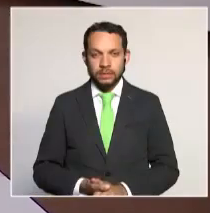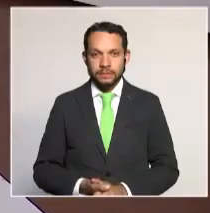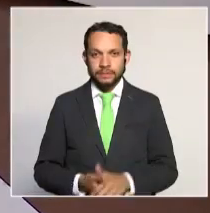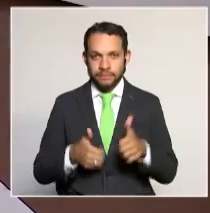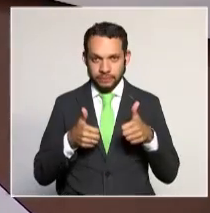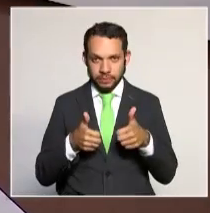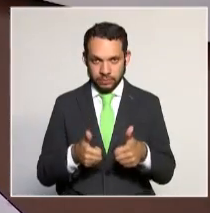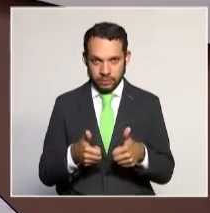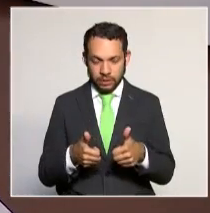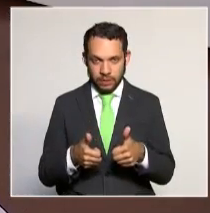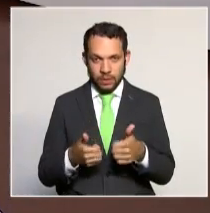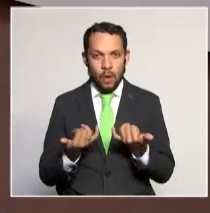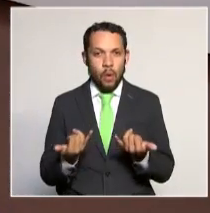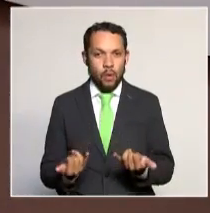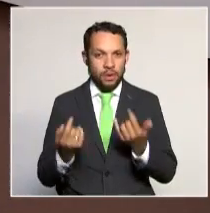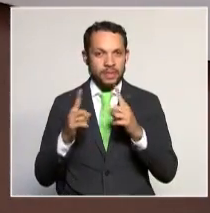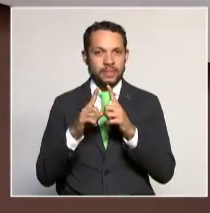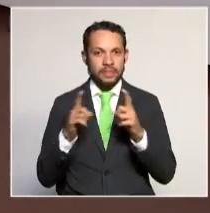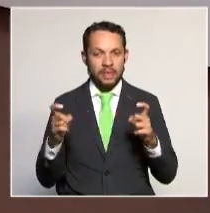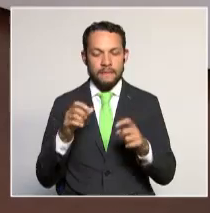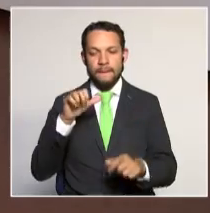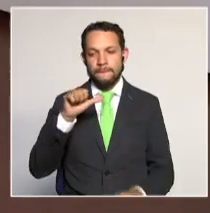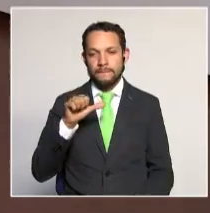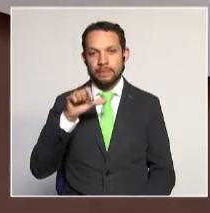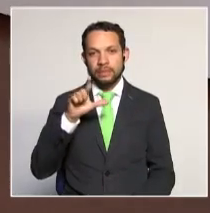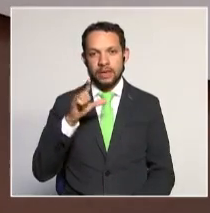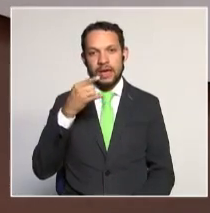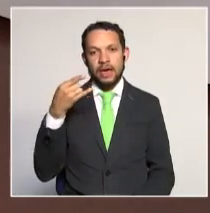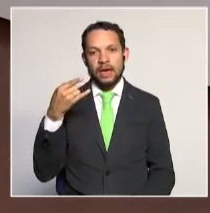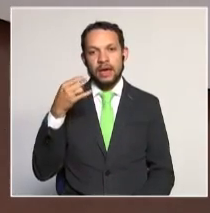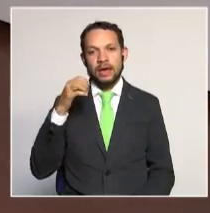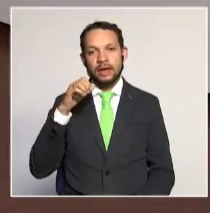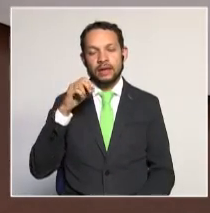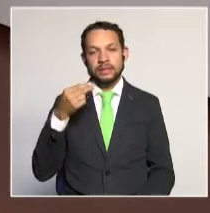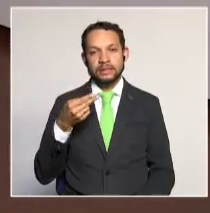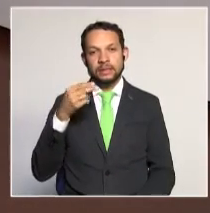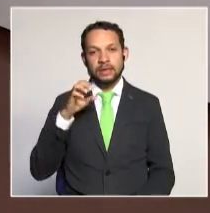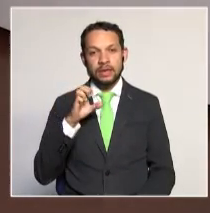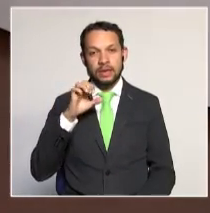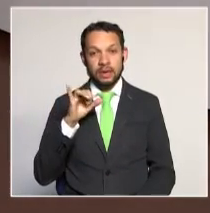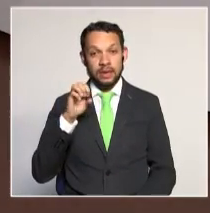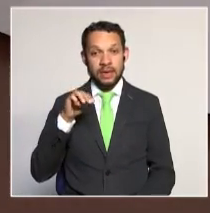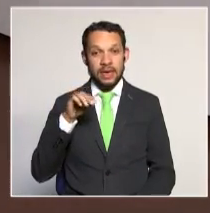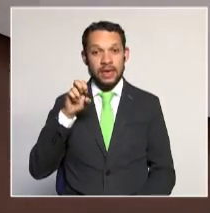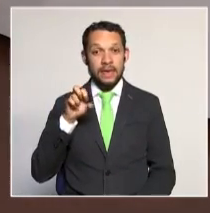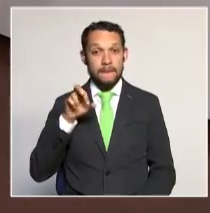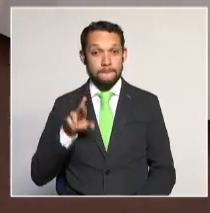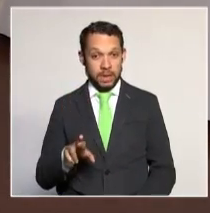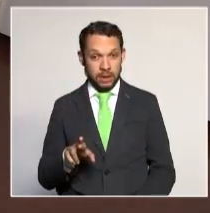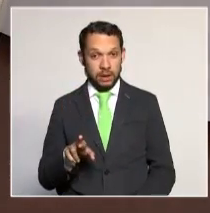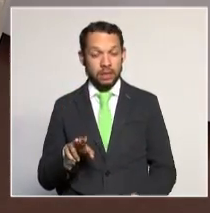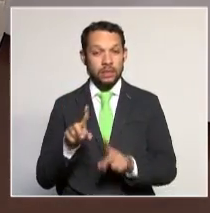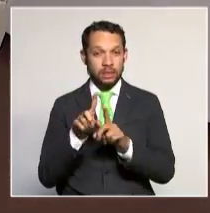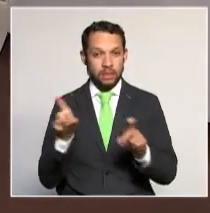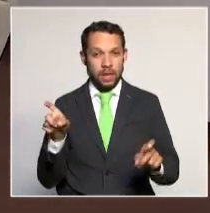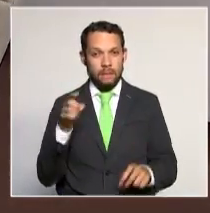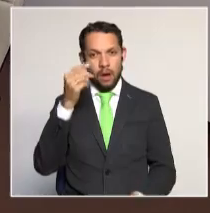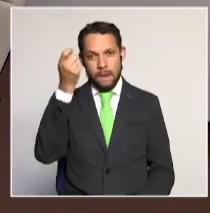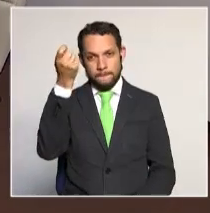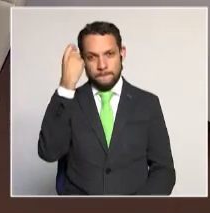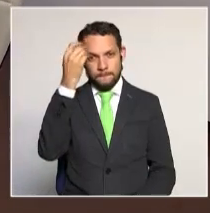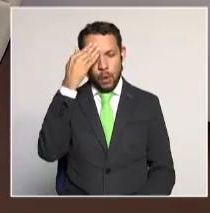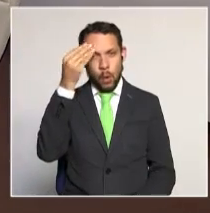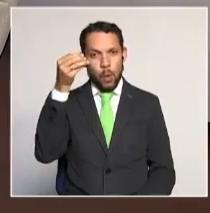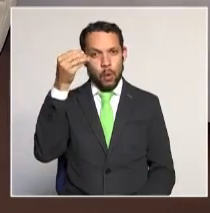Bueno, vamos a mirar un poco el cerebro, magnificado. Lo que ustedes van a ver ahora, esto tiene millones de veces de